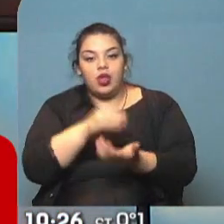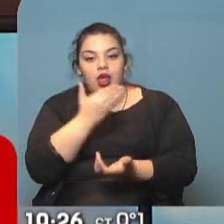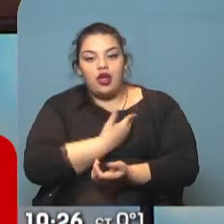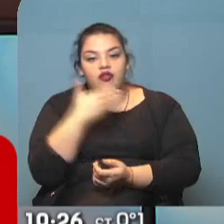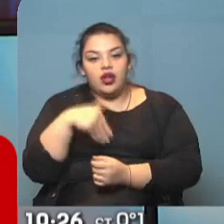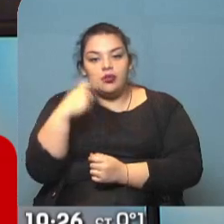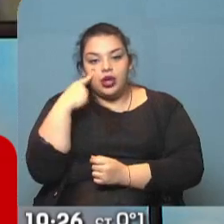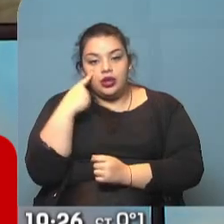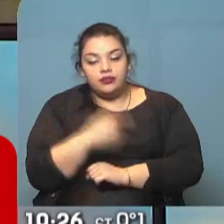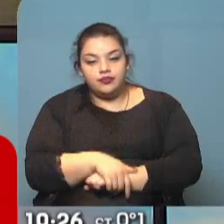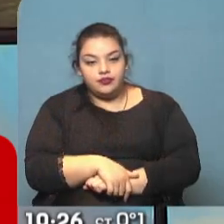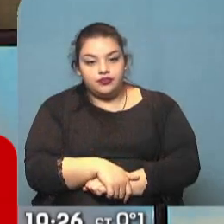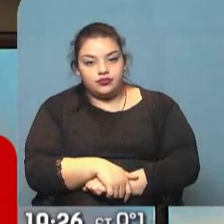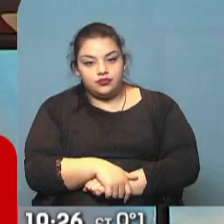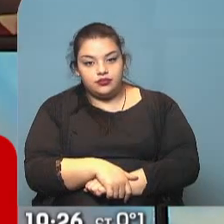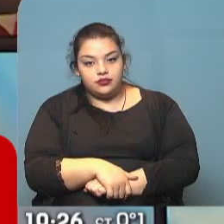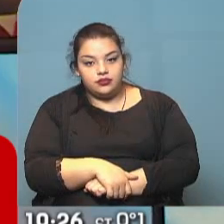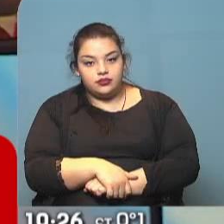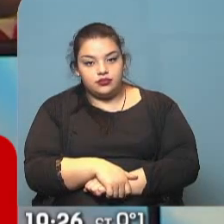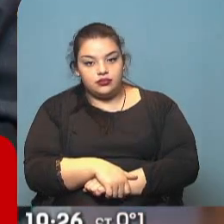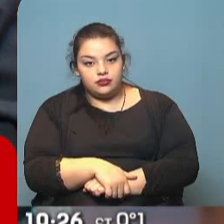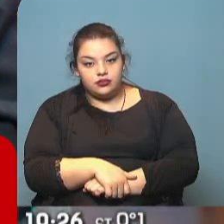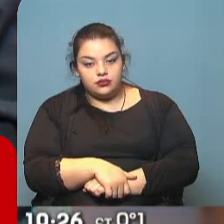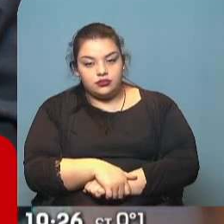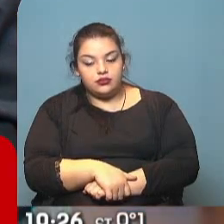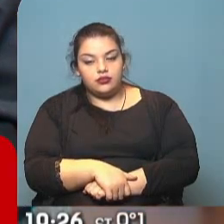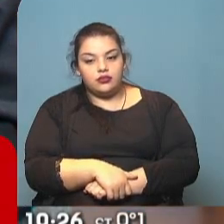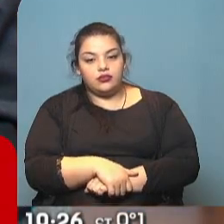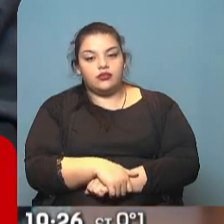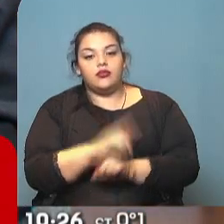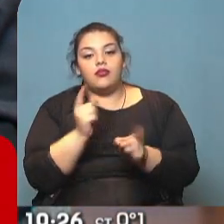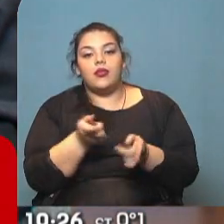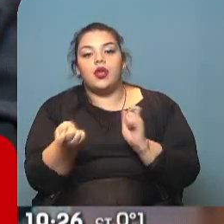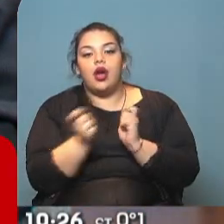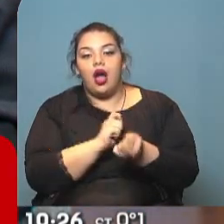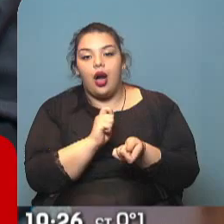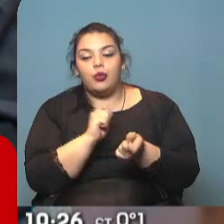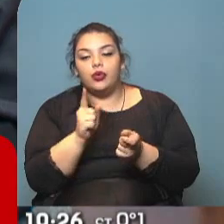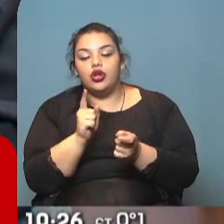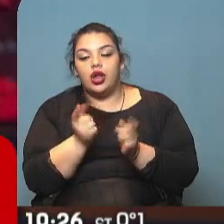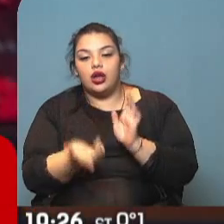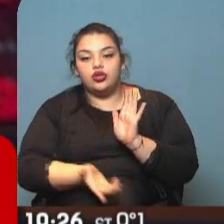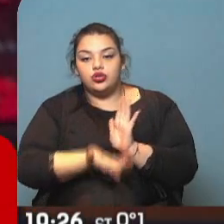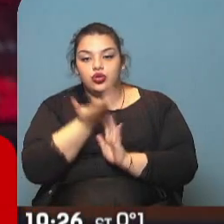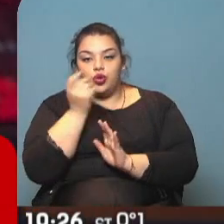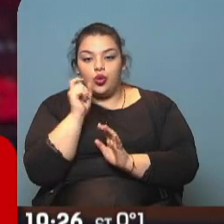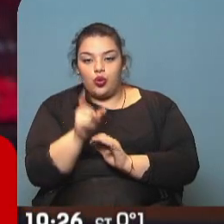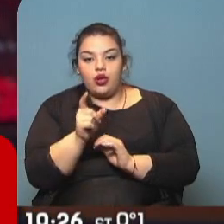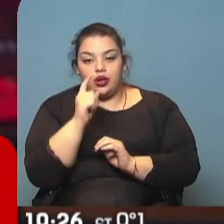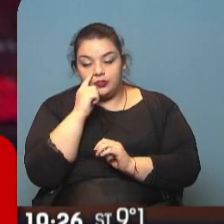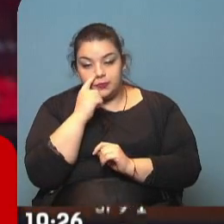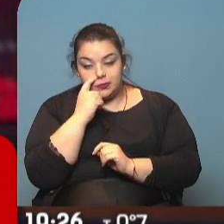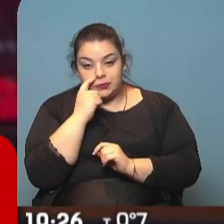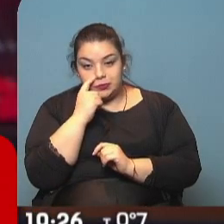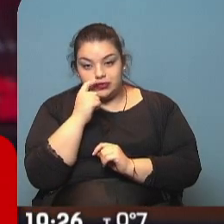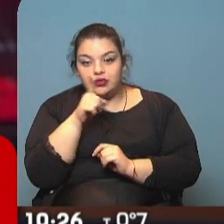político también hay que manejarlo. Y después va a estar en esta corrección de suba de tarifas para bajar los subsidios, que es donde está concentrado